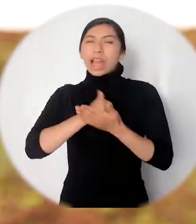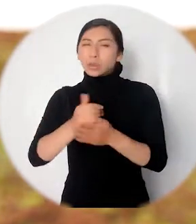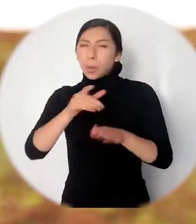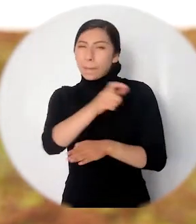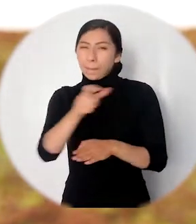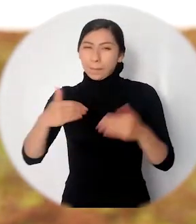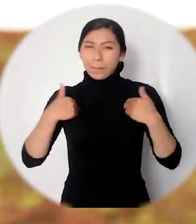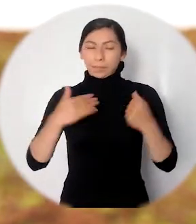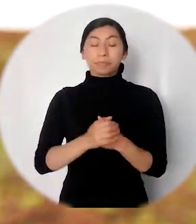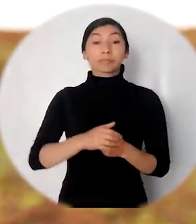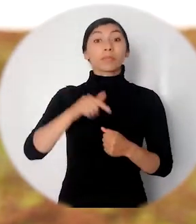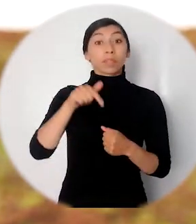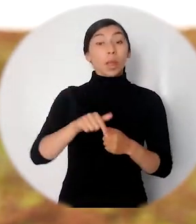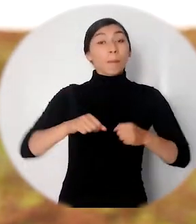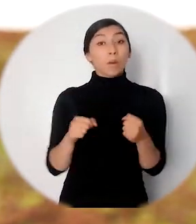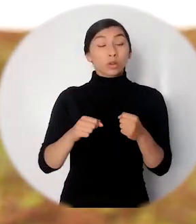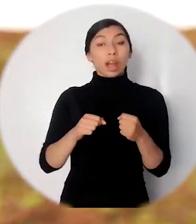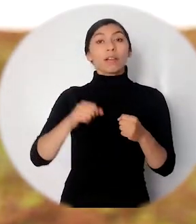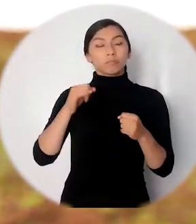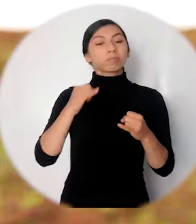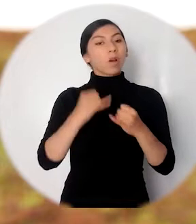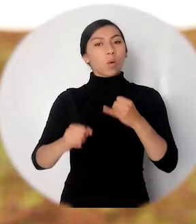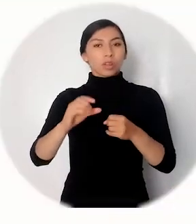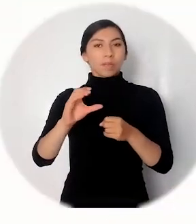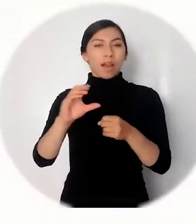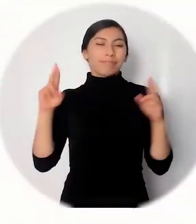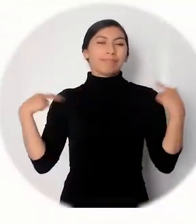conflicto. Bogotá fue la última ciudad donde se realizaron estos encuentros.